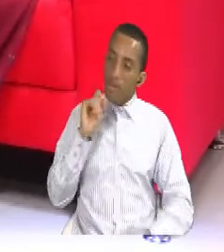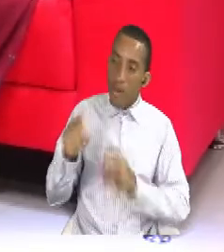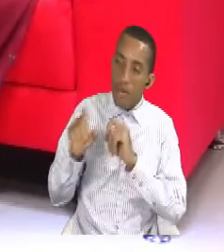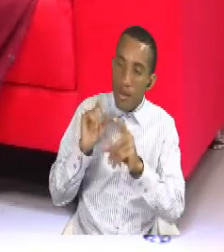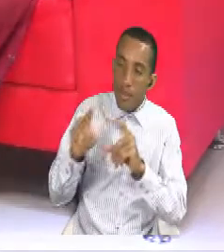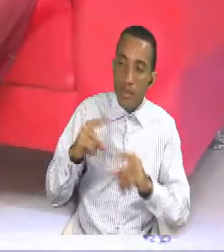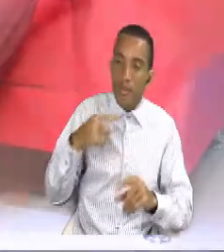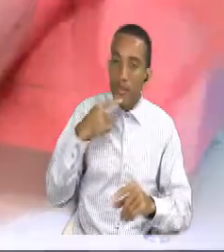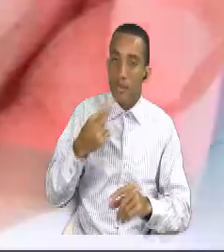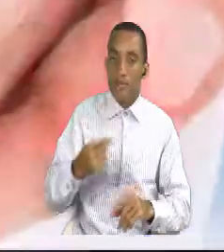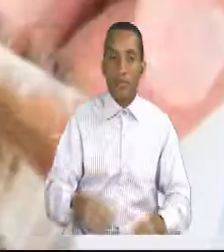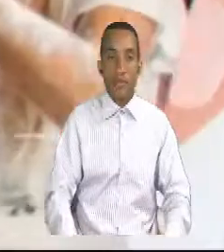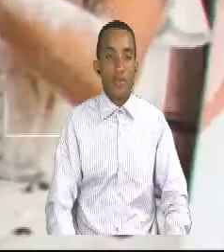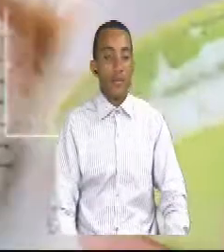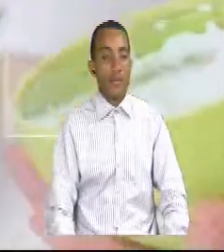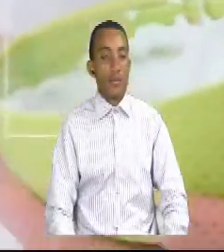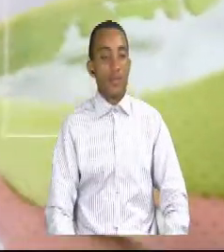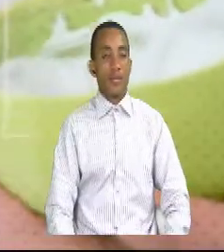barranqueños.